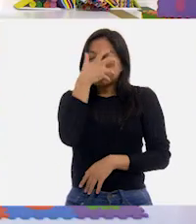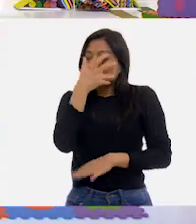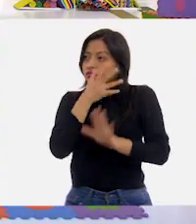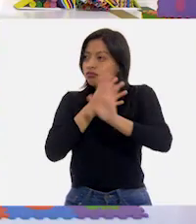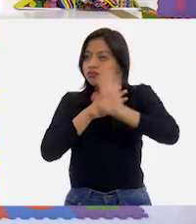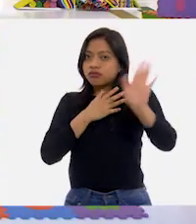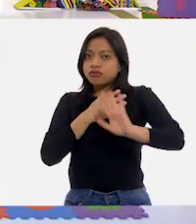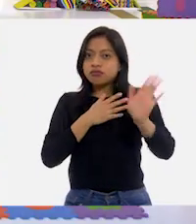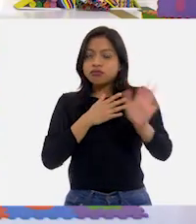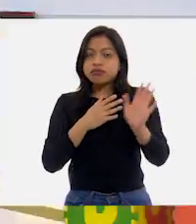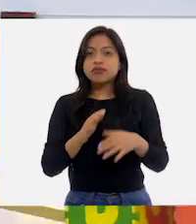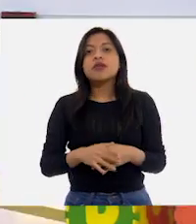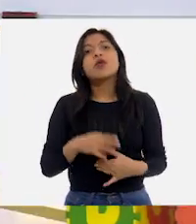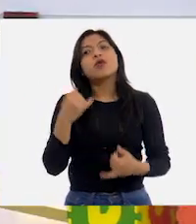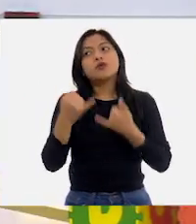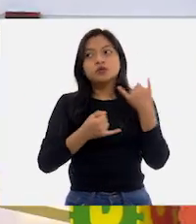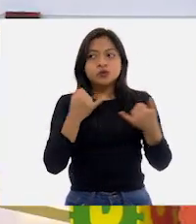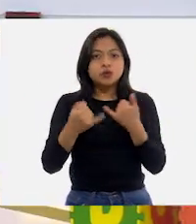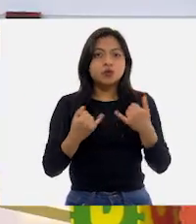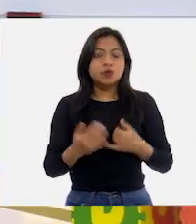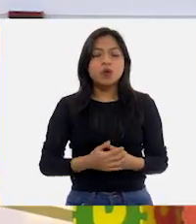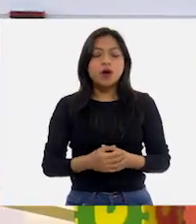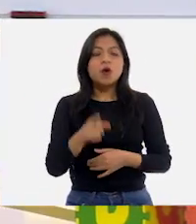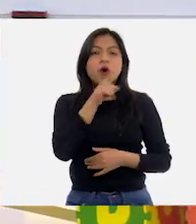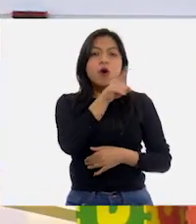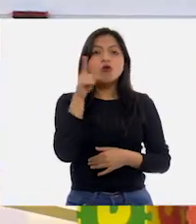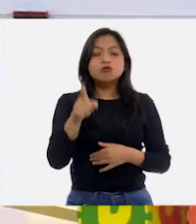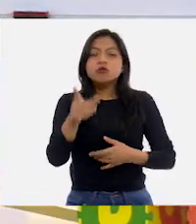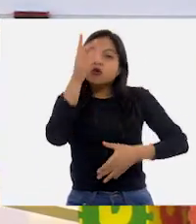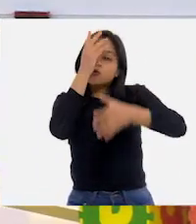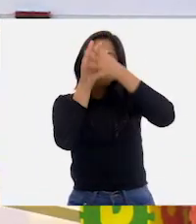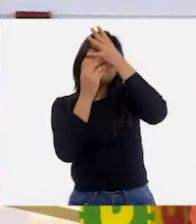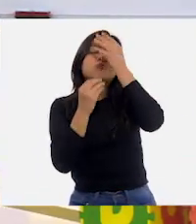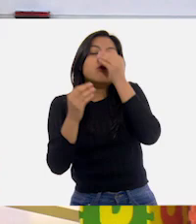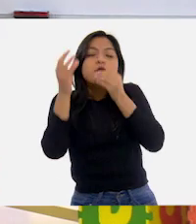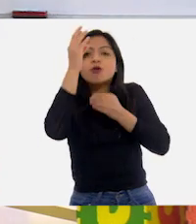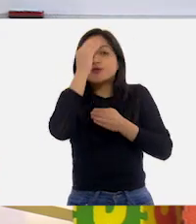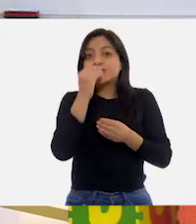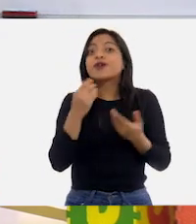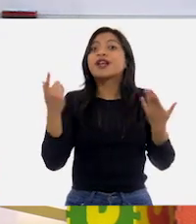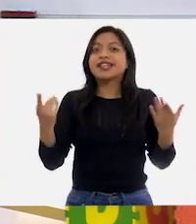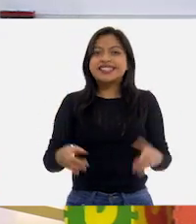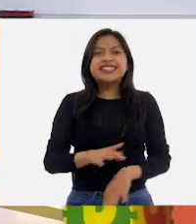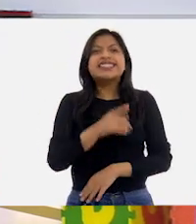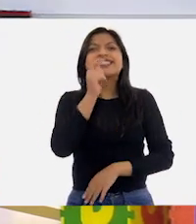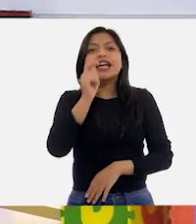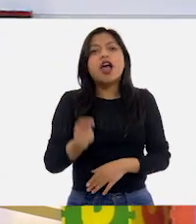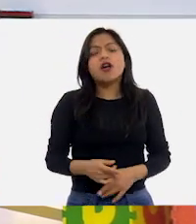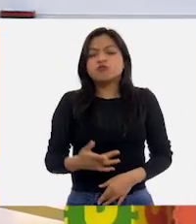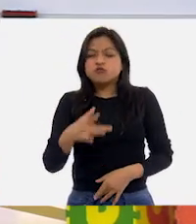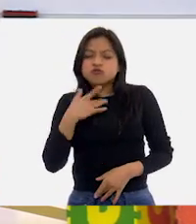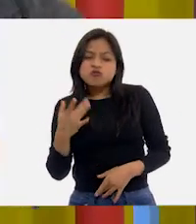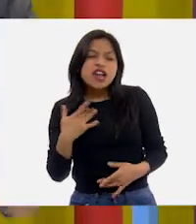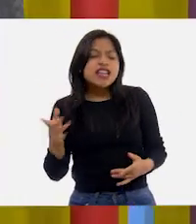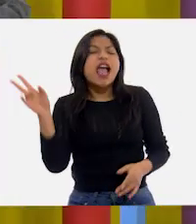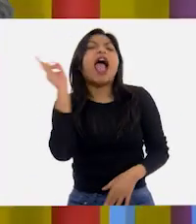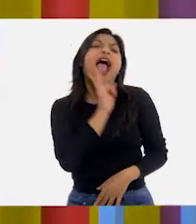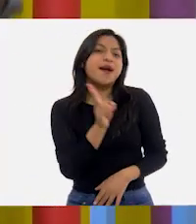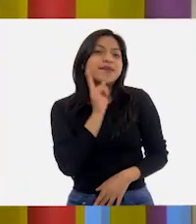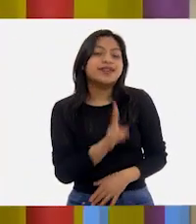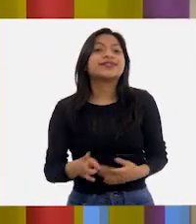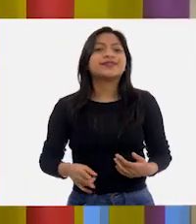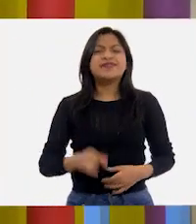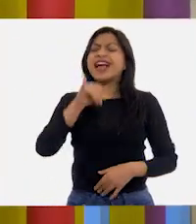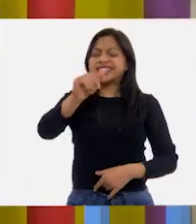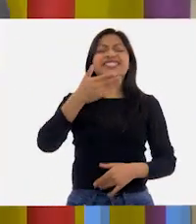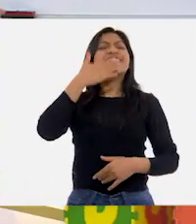qué no? Pues es que es un juego. Así aprendemos en las clases de Aprende en Casa porque todo es cuestión de experimentarlo. Bueno, sí,